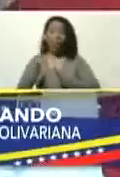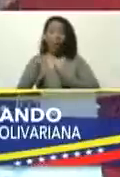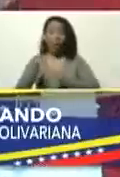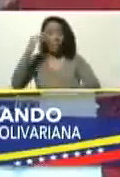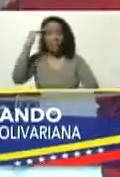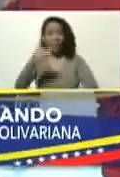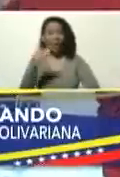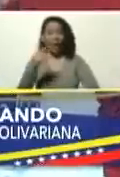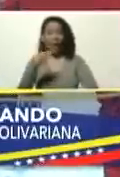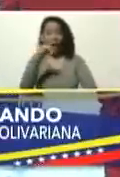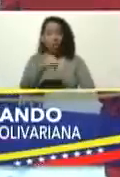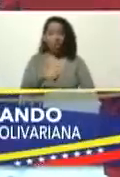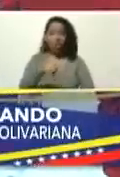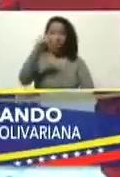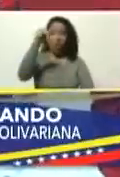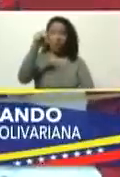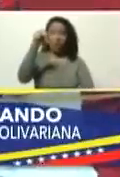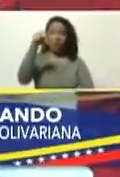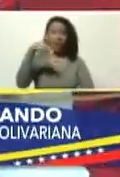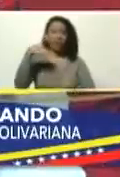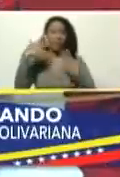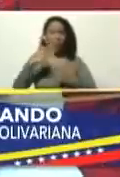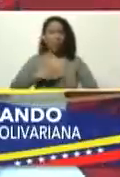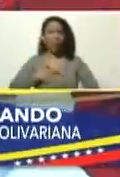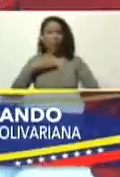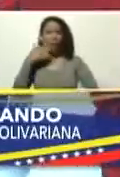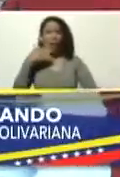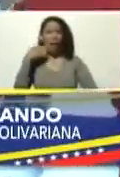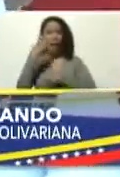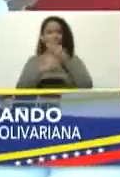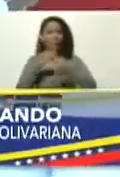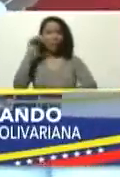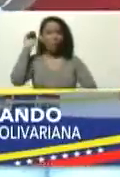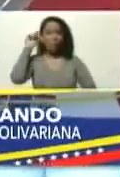el norte de poder ser algún día